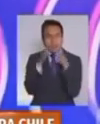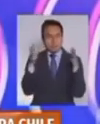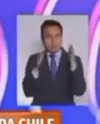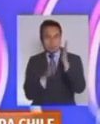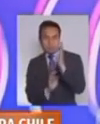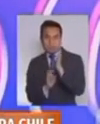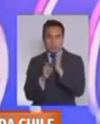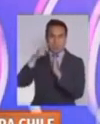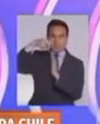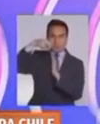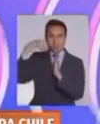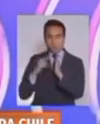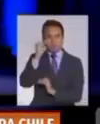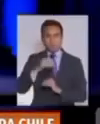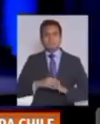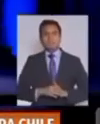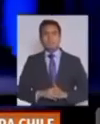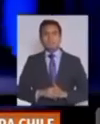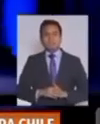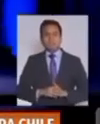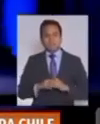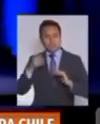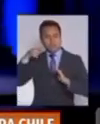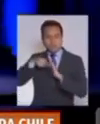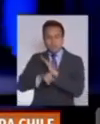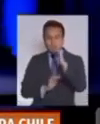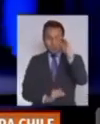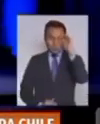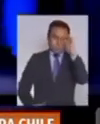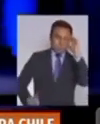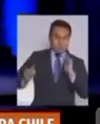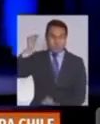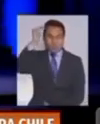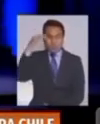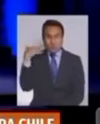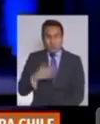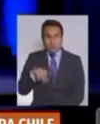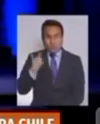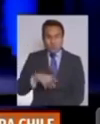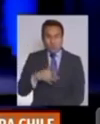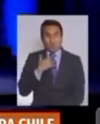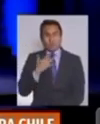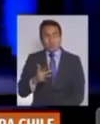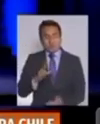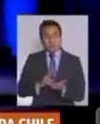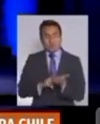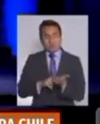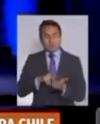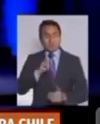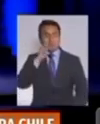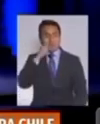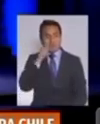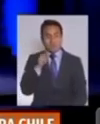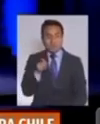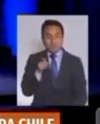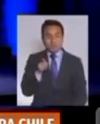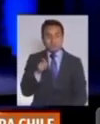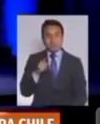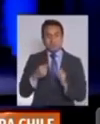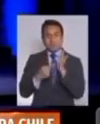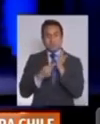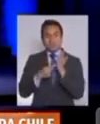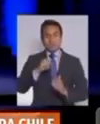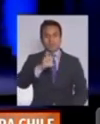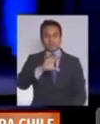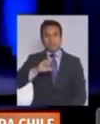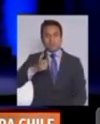tremendo salto adelante, es un salto cósmico, es un salto copernicano, porque realmente lo que va a significar la